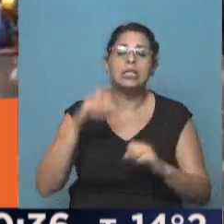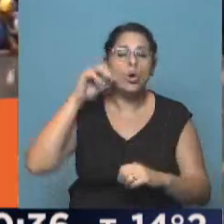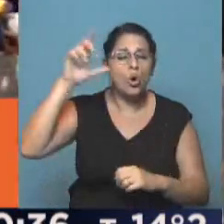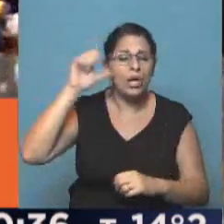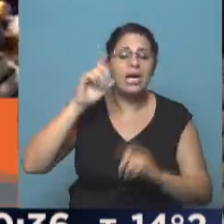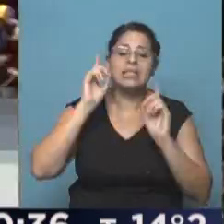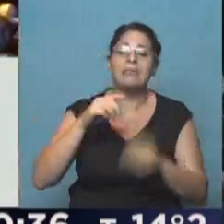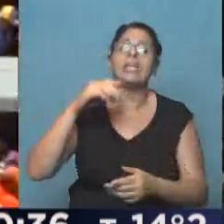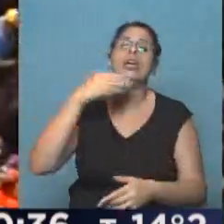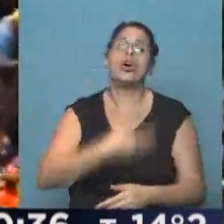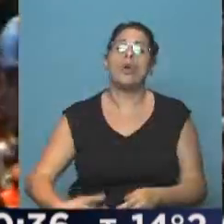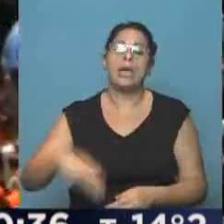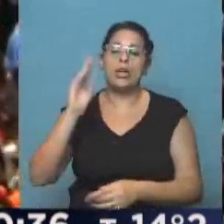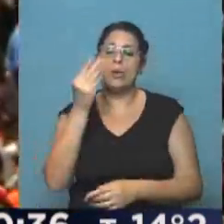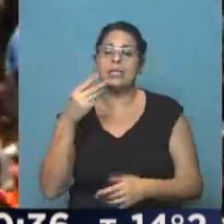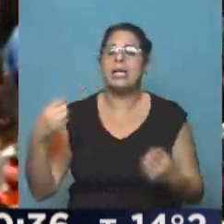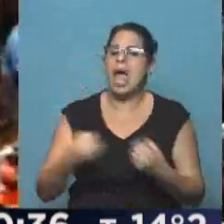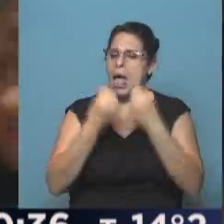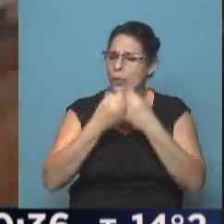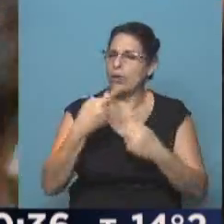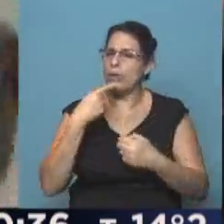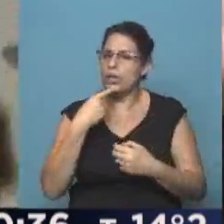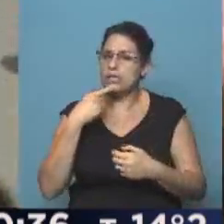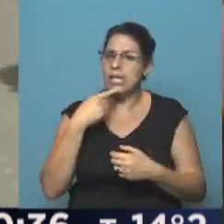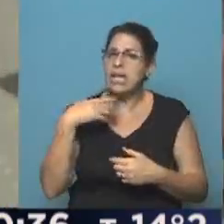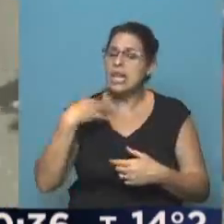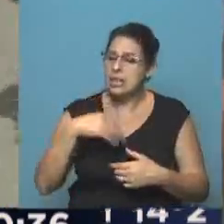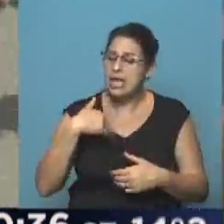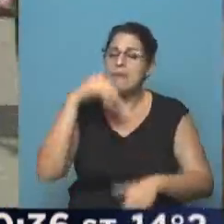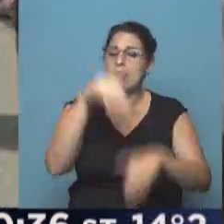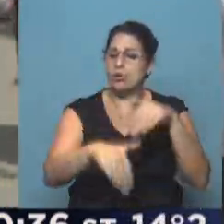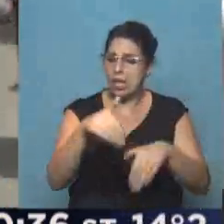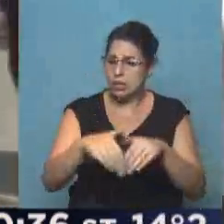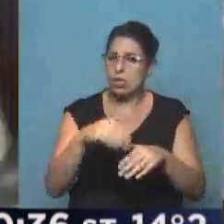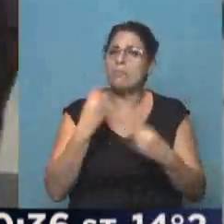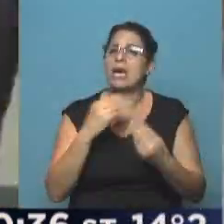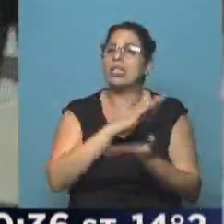gobierno brasileño coinciden en que un nuevo llamado a elecciones son la solución.